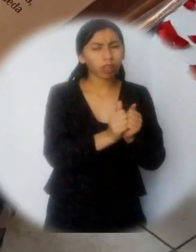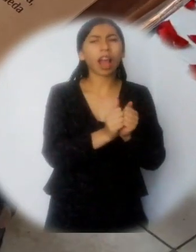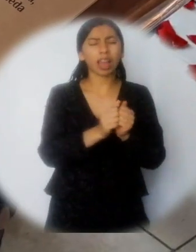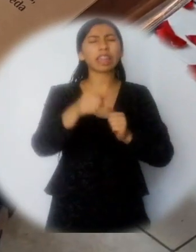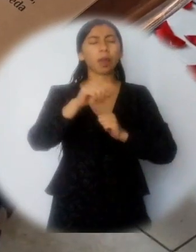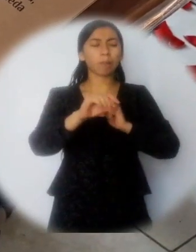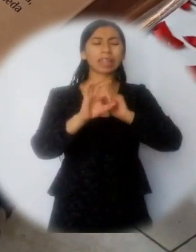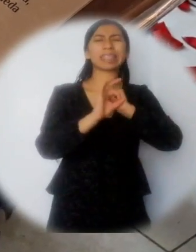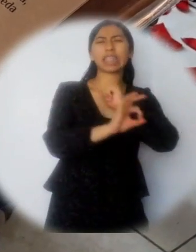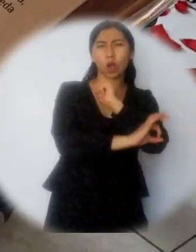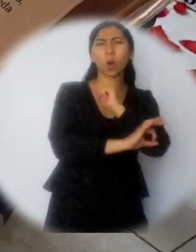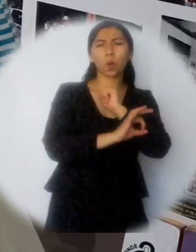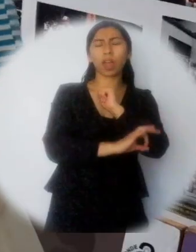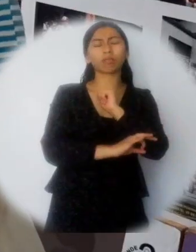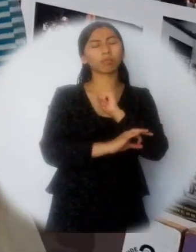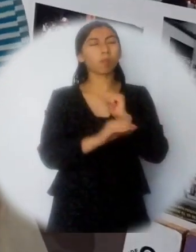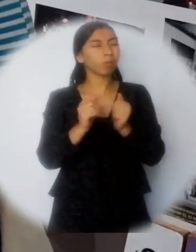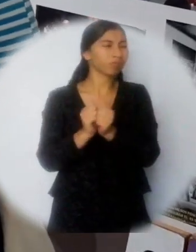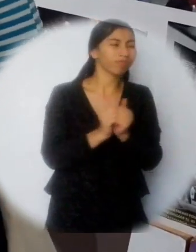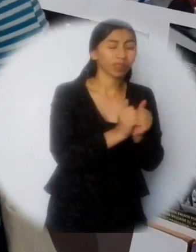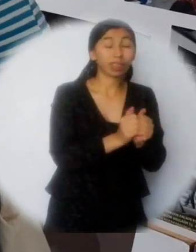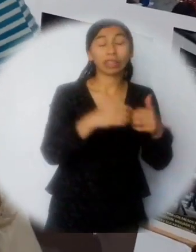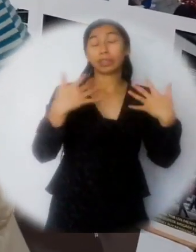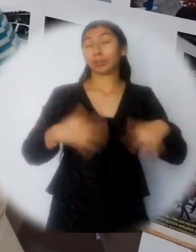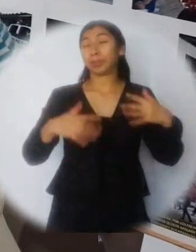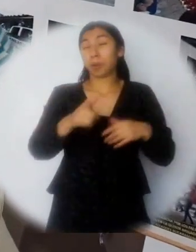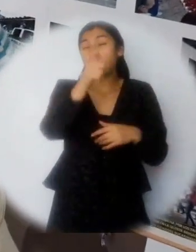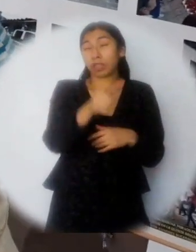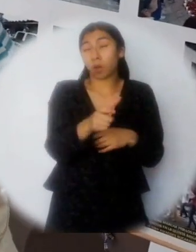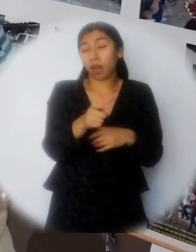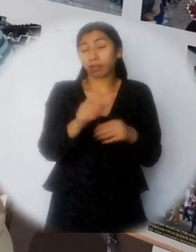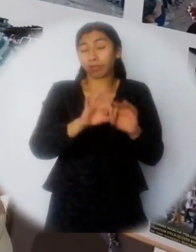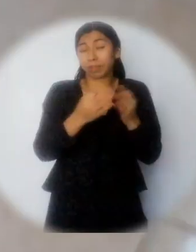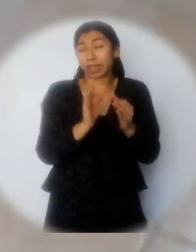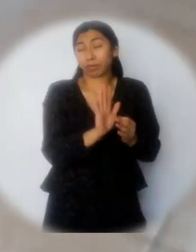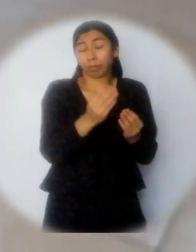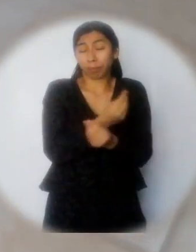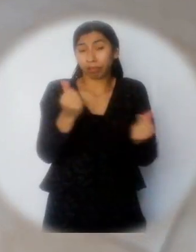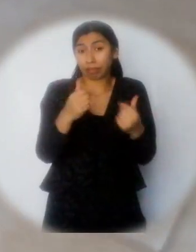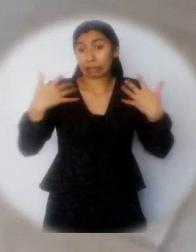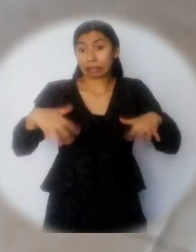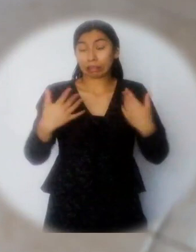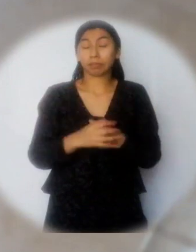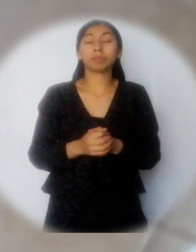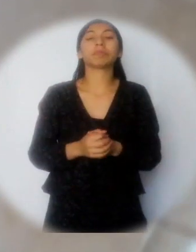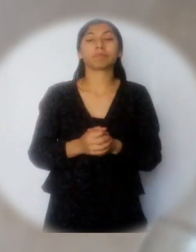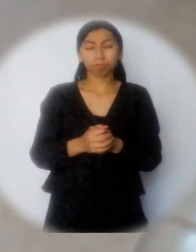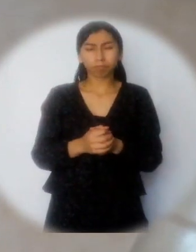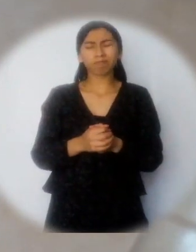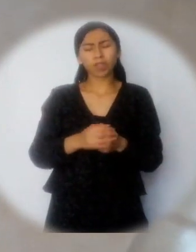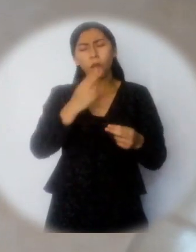apoyo psicosocial a las familias que padecieron el flagelo de la desaparición forzada en Santander. Reafirmamos nuestro